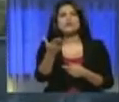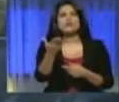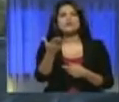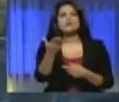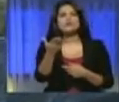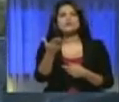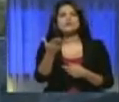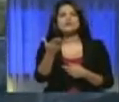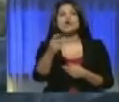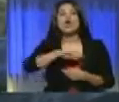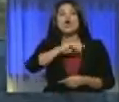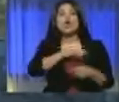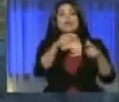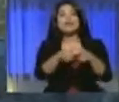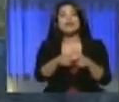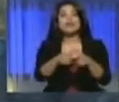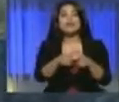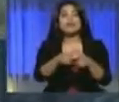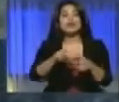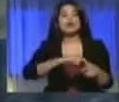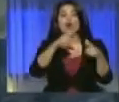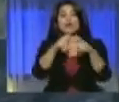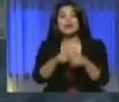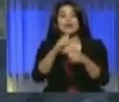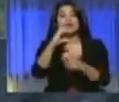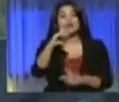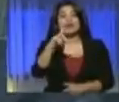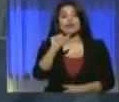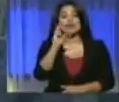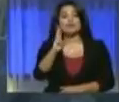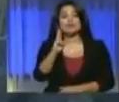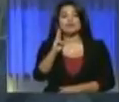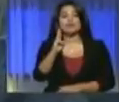los comités locales de abastecimiento y producción, los CLAP.